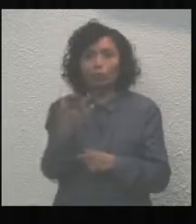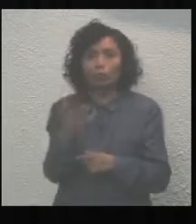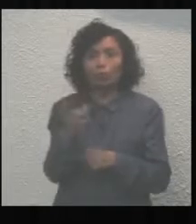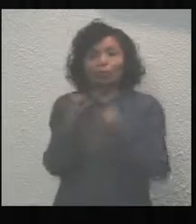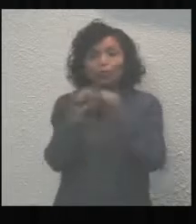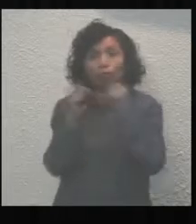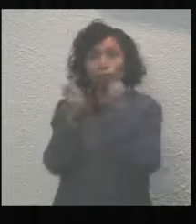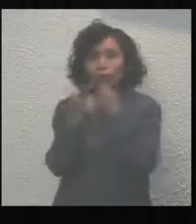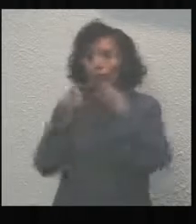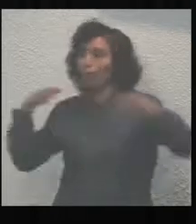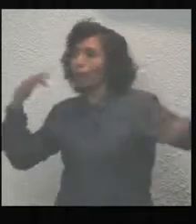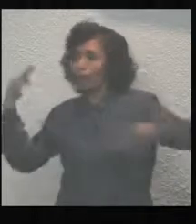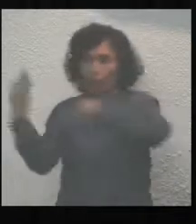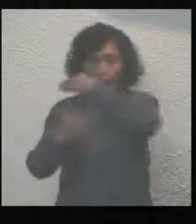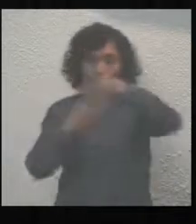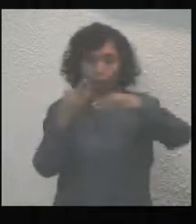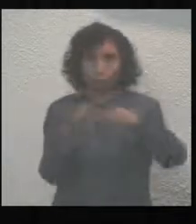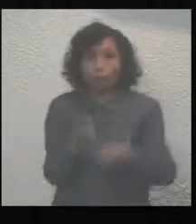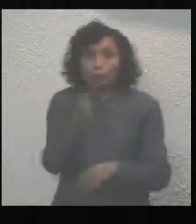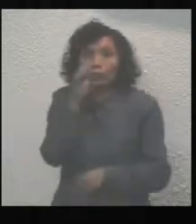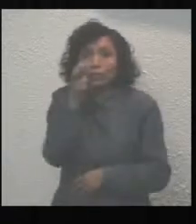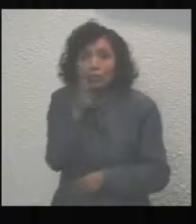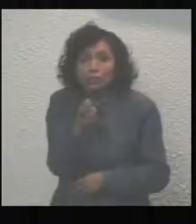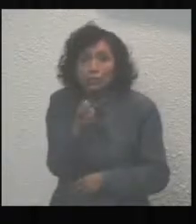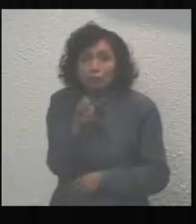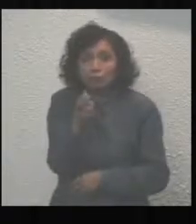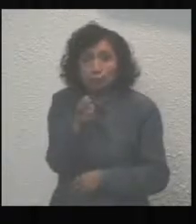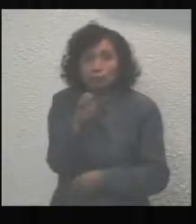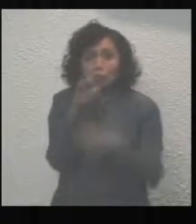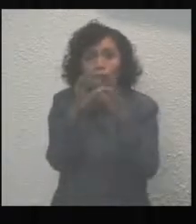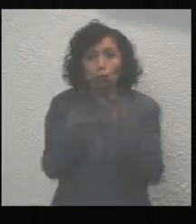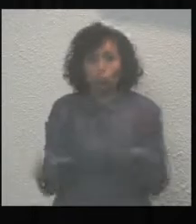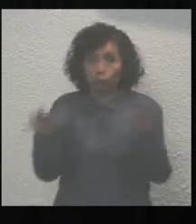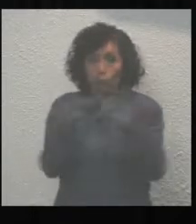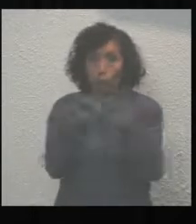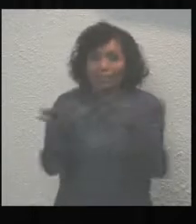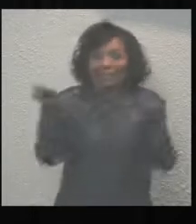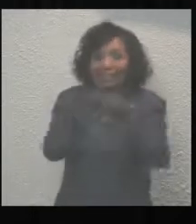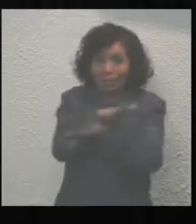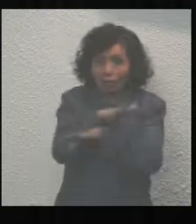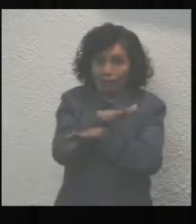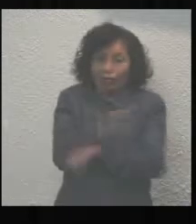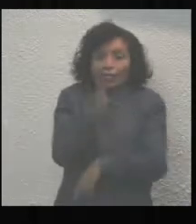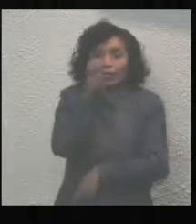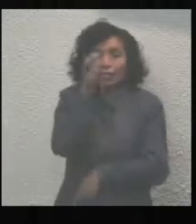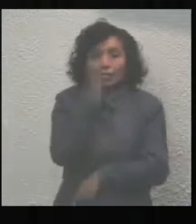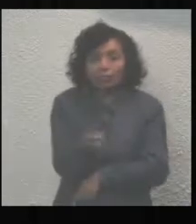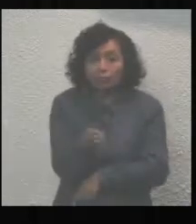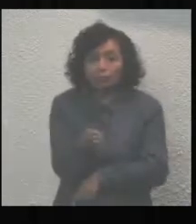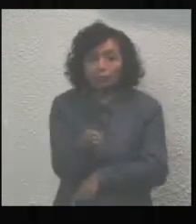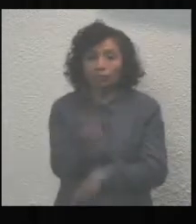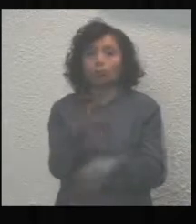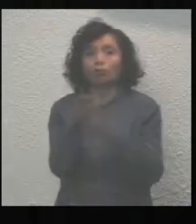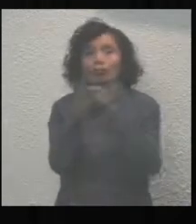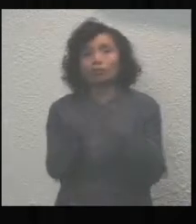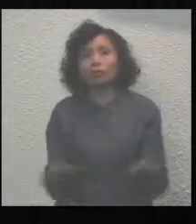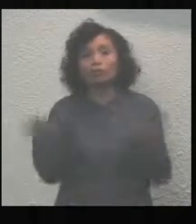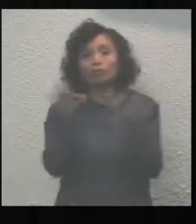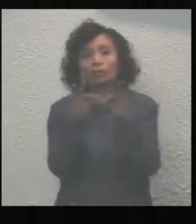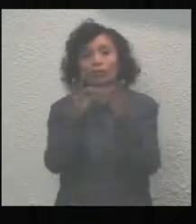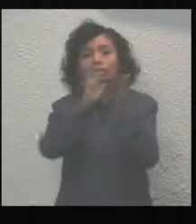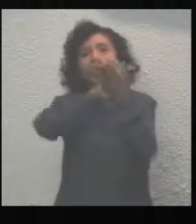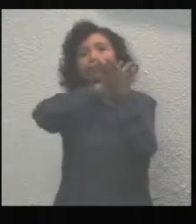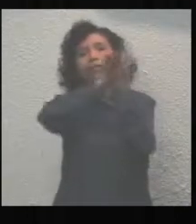Social para todos en eso consiste la diferencia el cambio en ellos radica la sustancia verdadera de